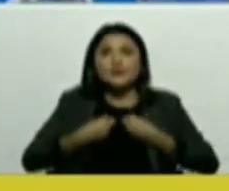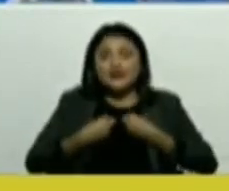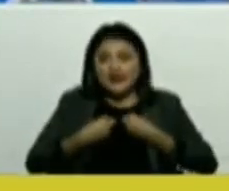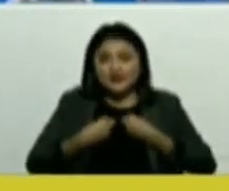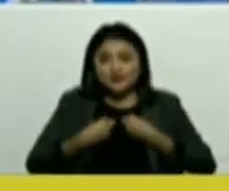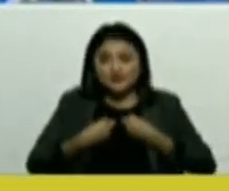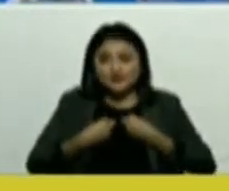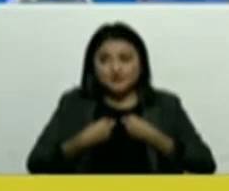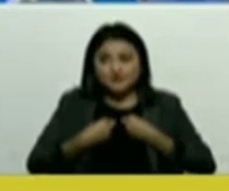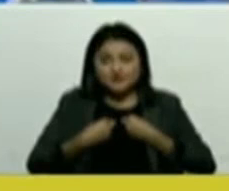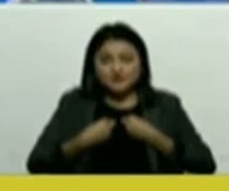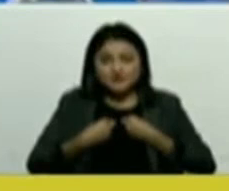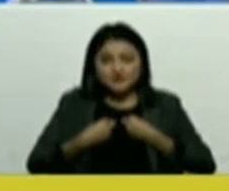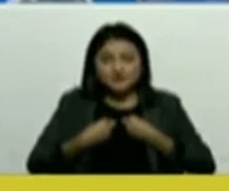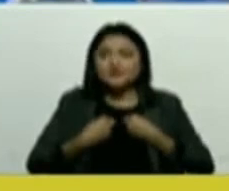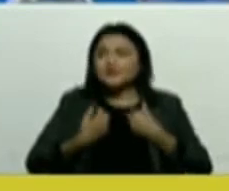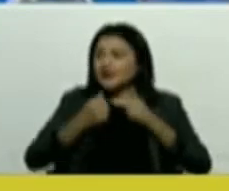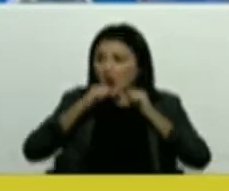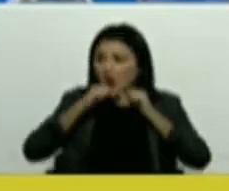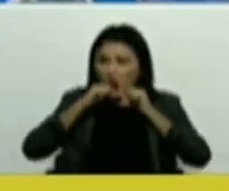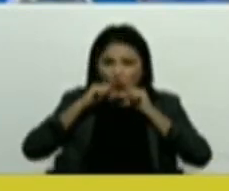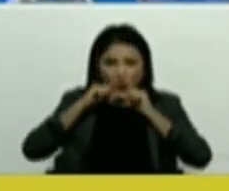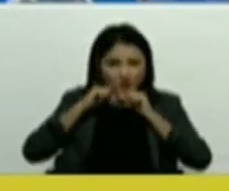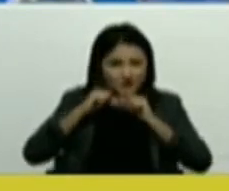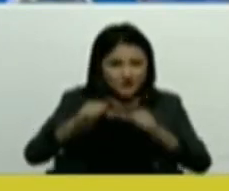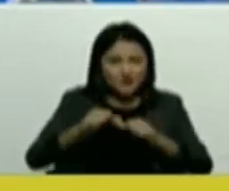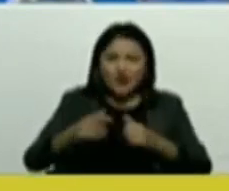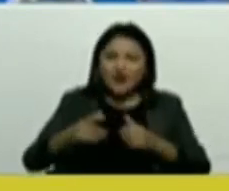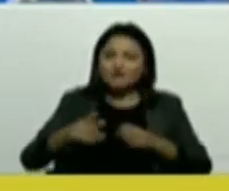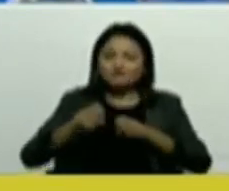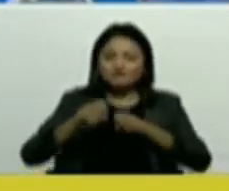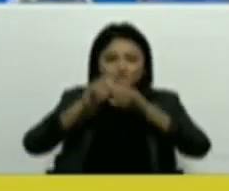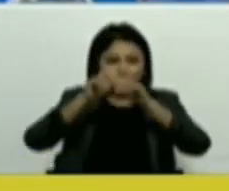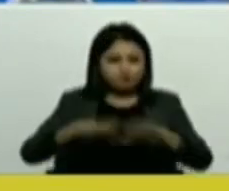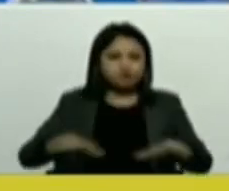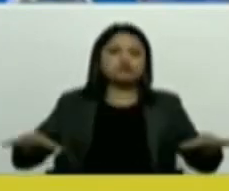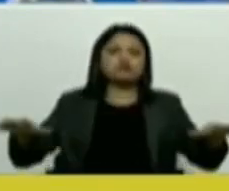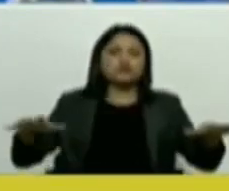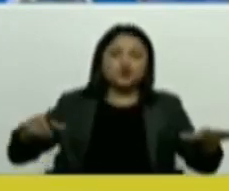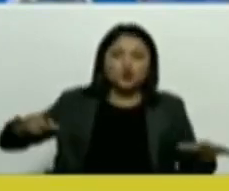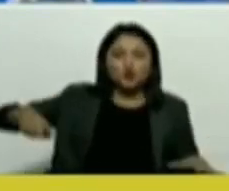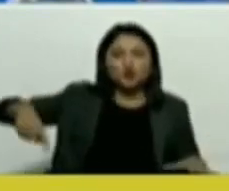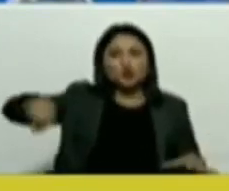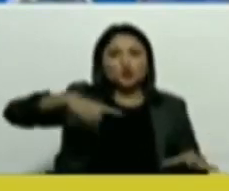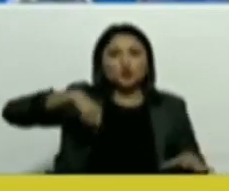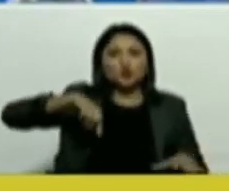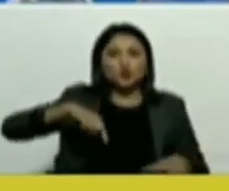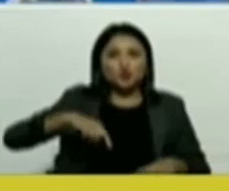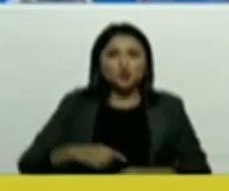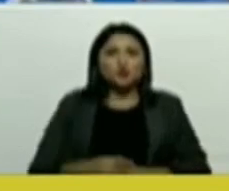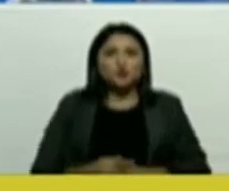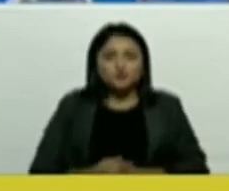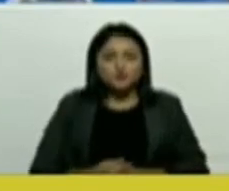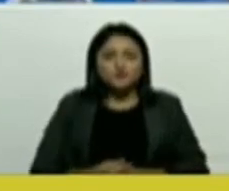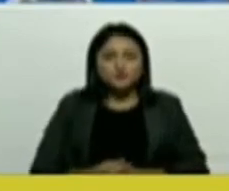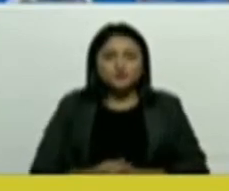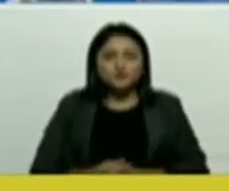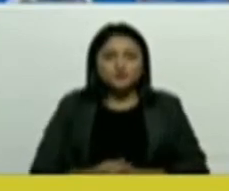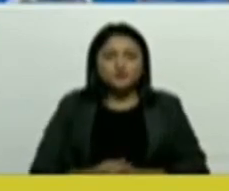are always with us, siguen estando con nosotros, and he